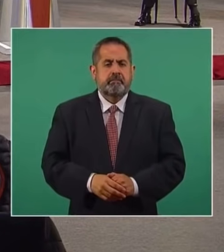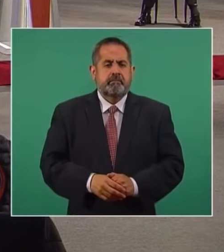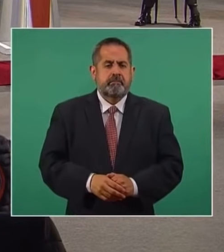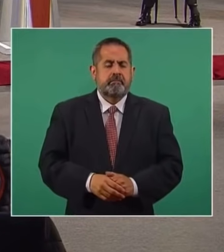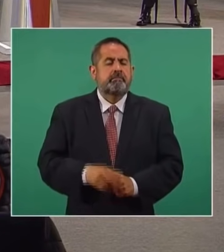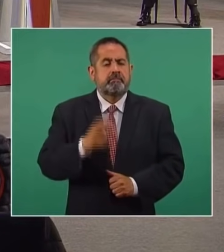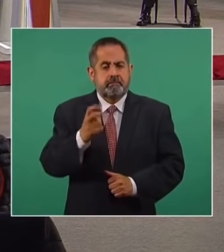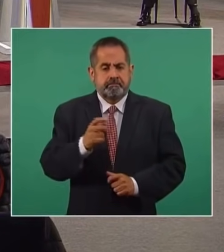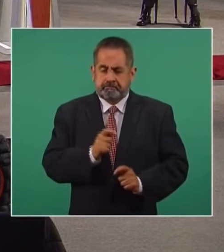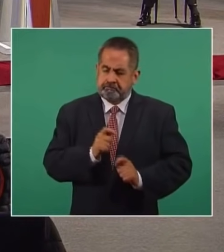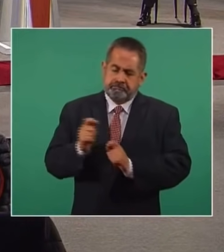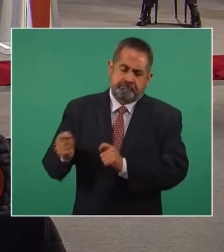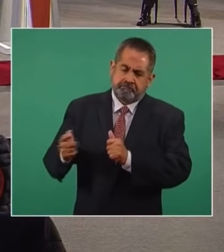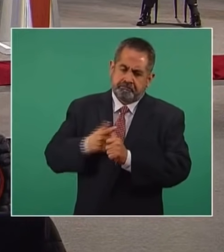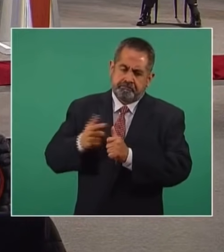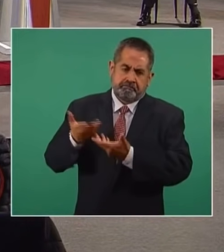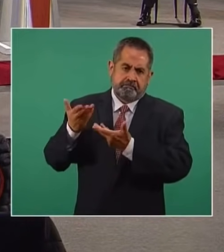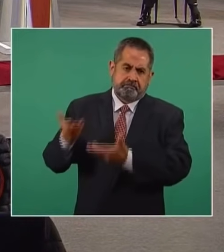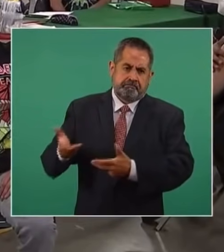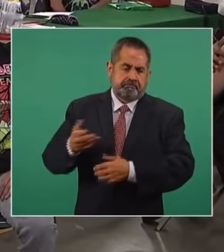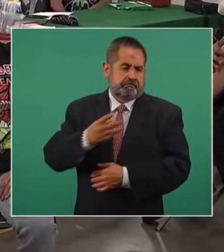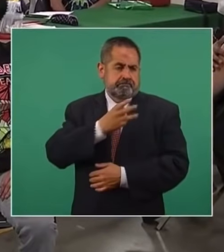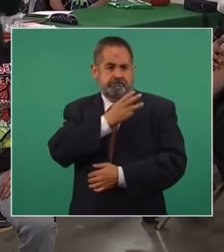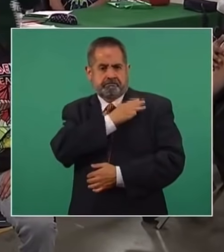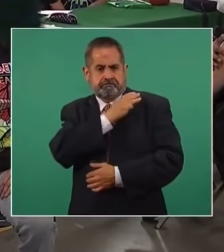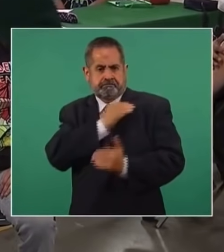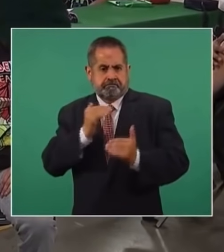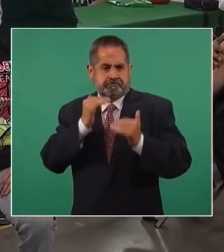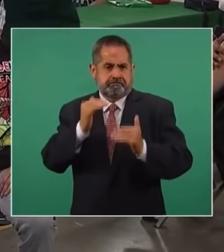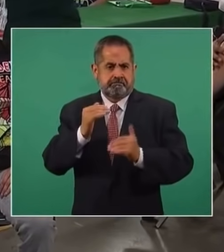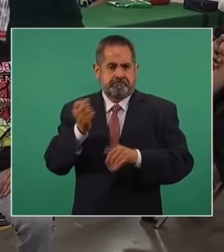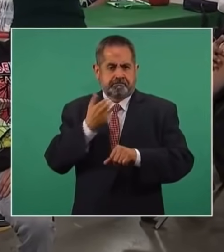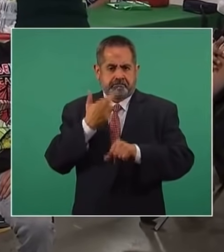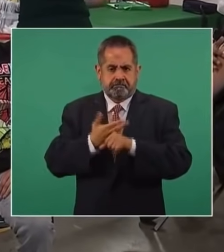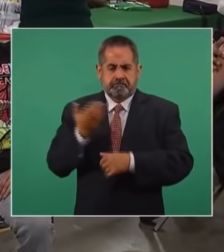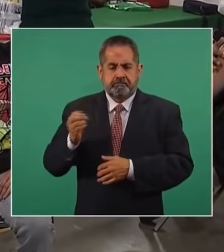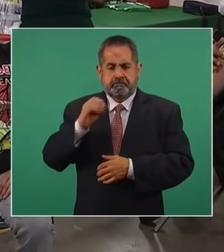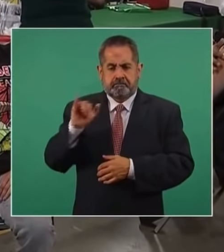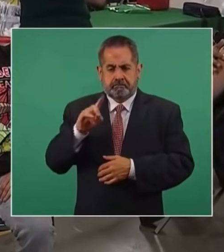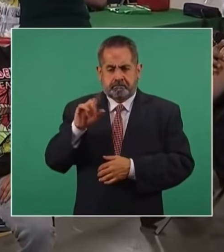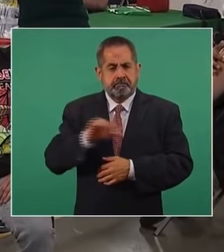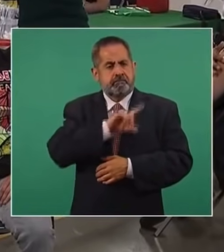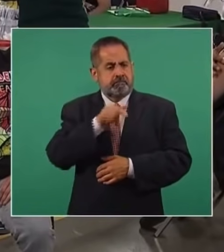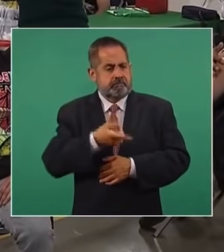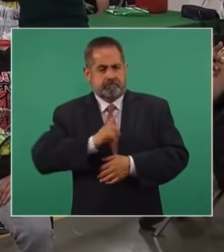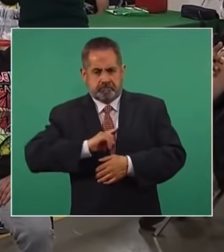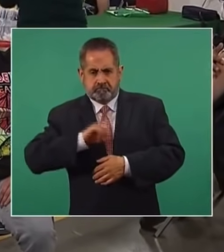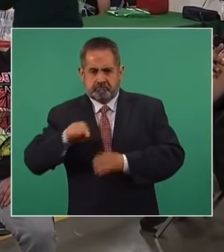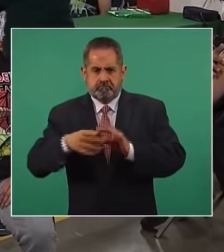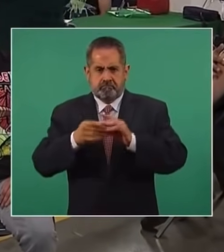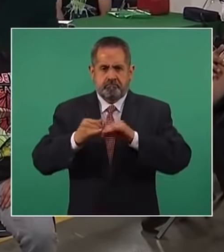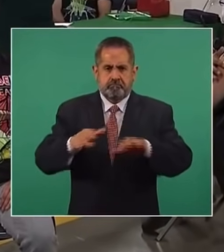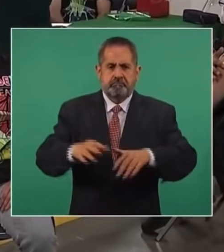Así es, le voy a dar la palabra primero al almirante, secretario, y después informamos aquí, señor presidente.